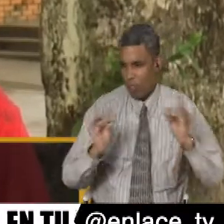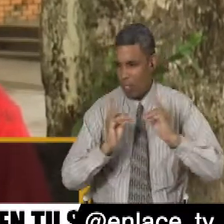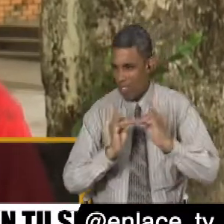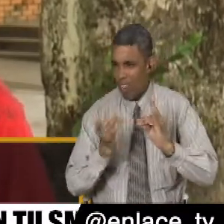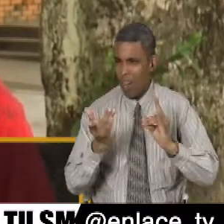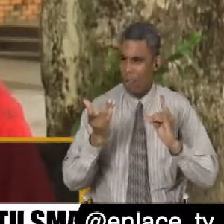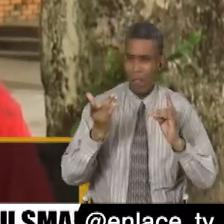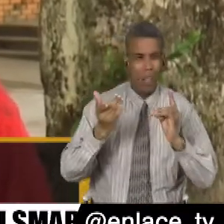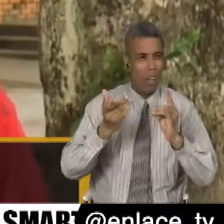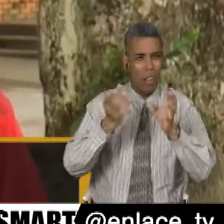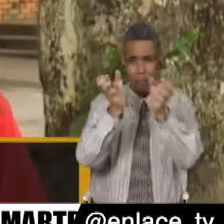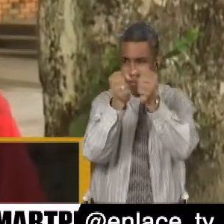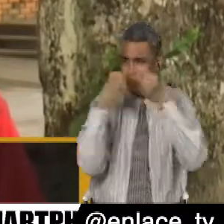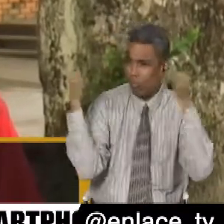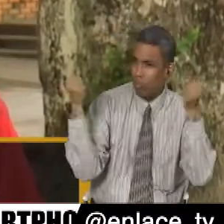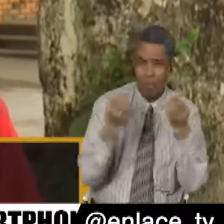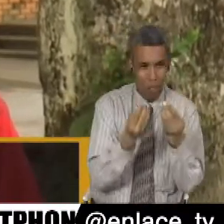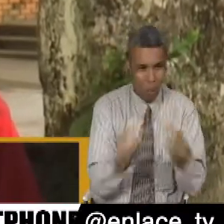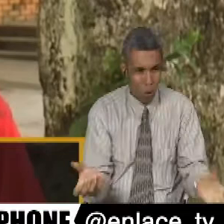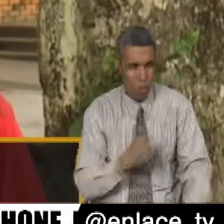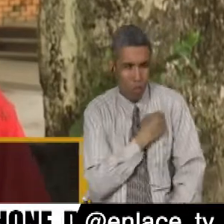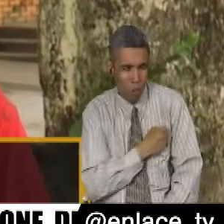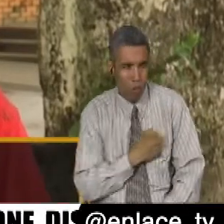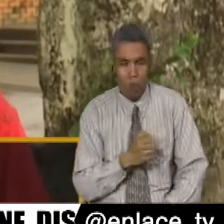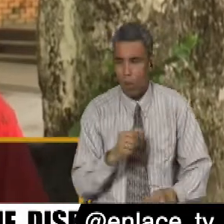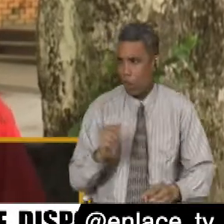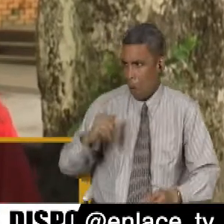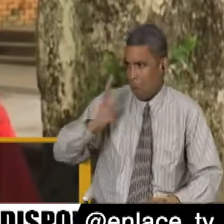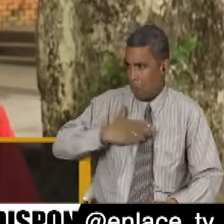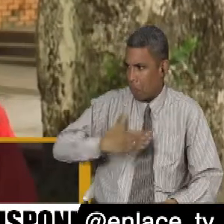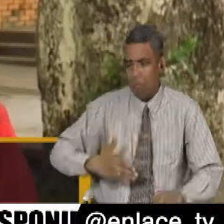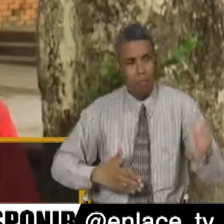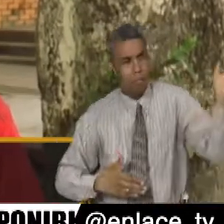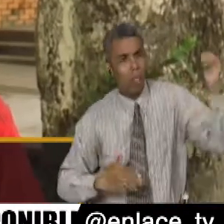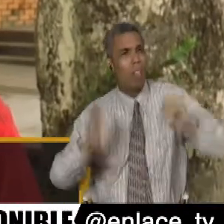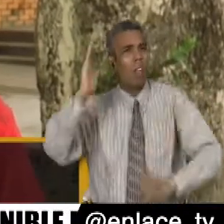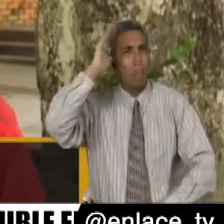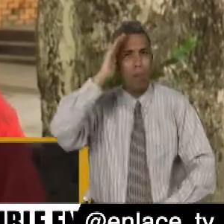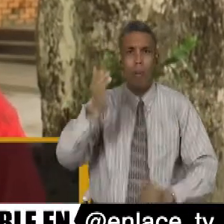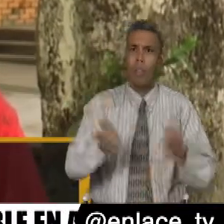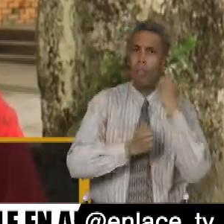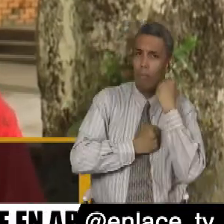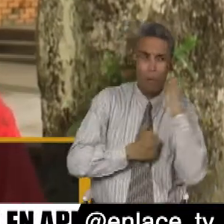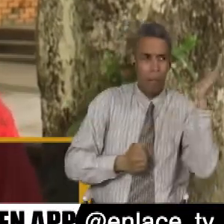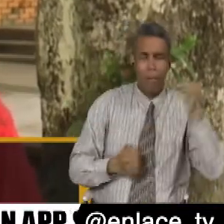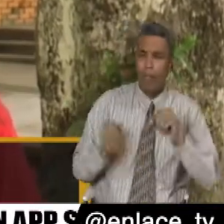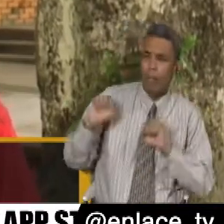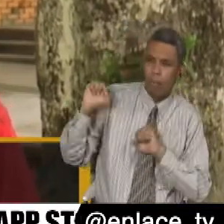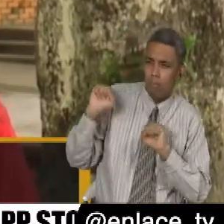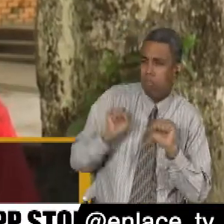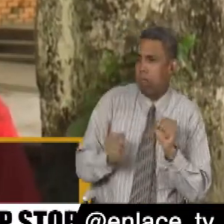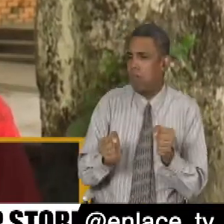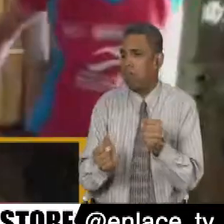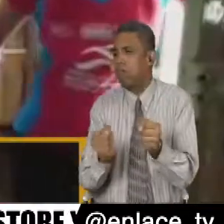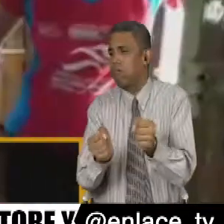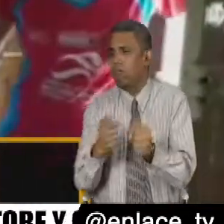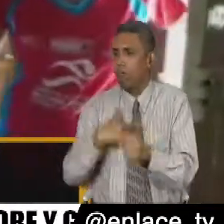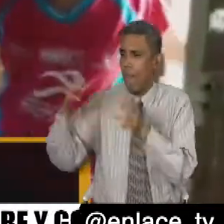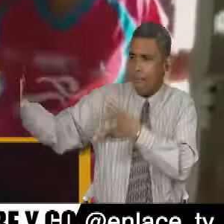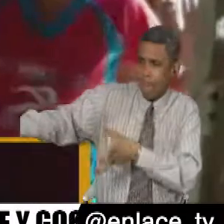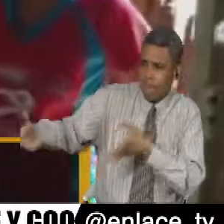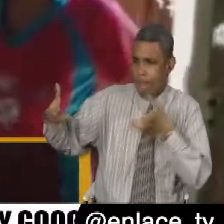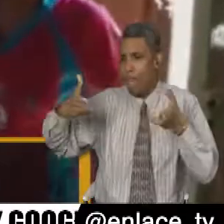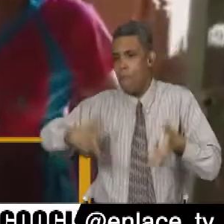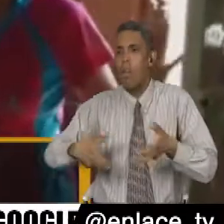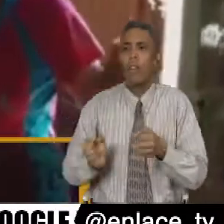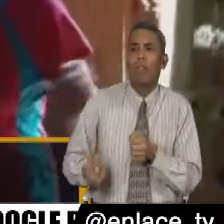ejército nos apoyaron con unos camiones con algunos soldados y ellos mismos nos ayudaron a hacer el traslado de todos estos enseres la familia